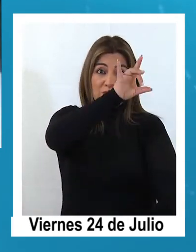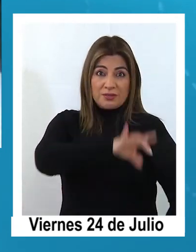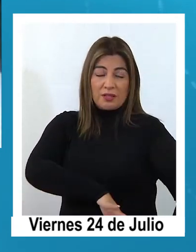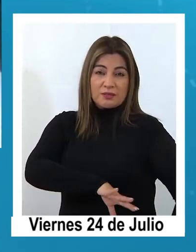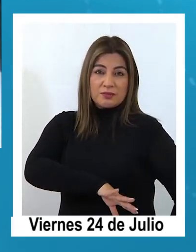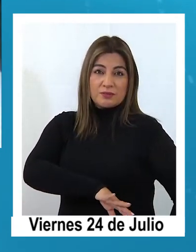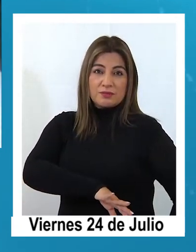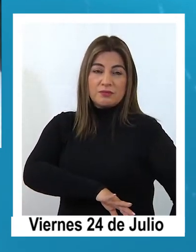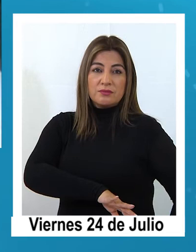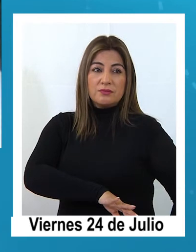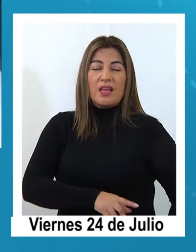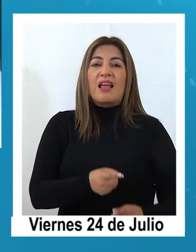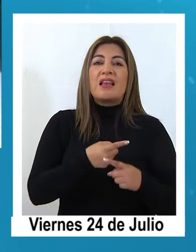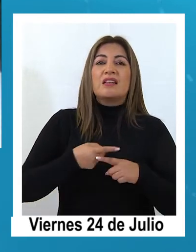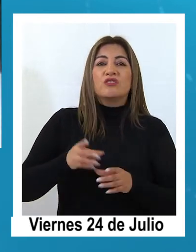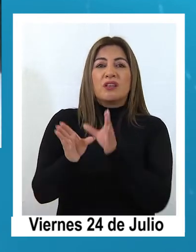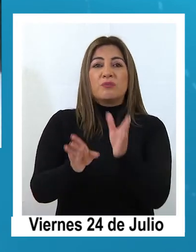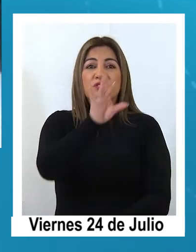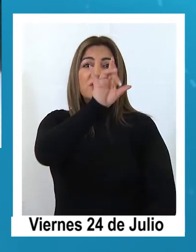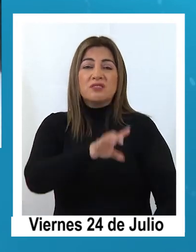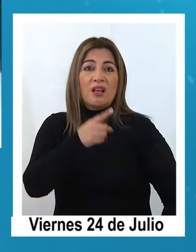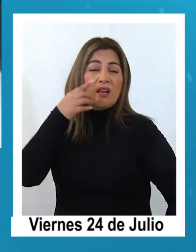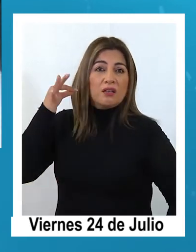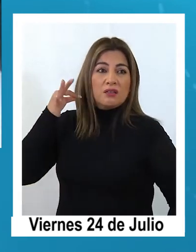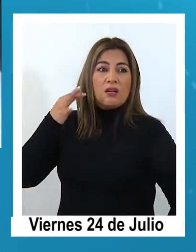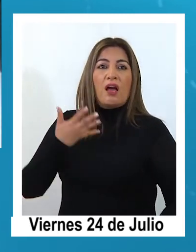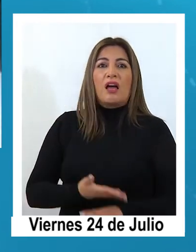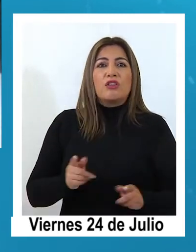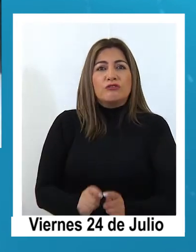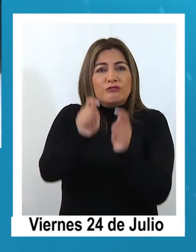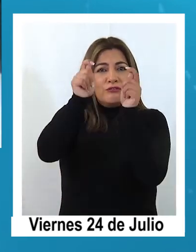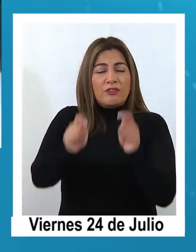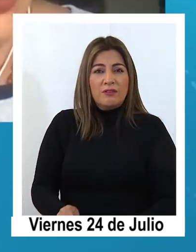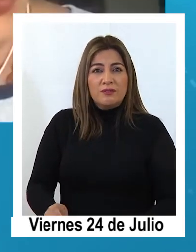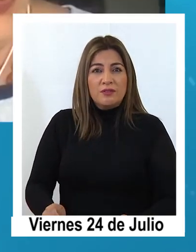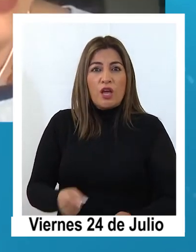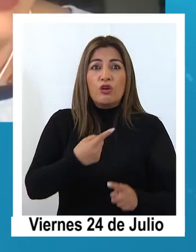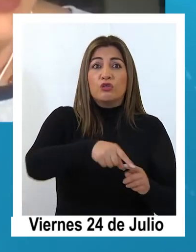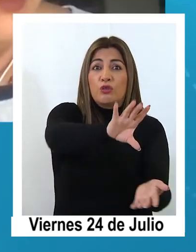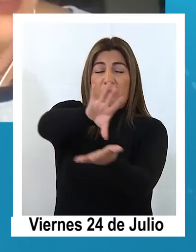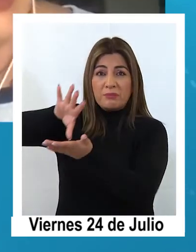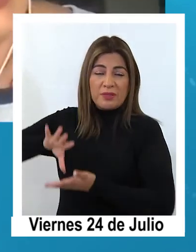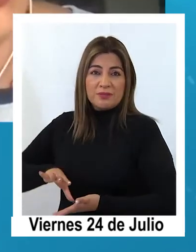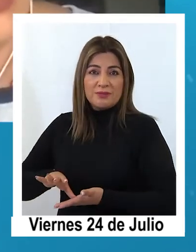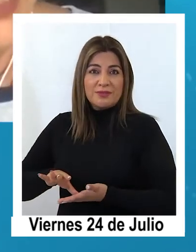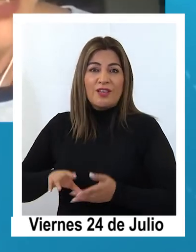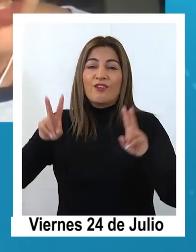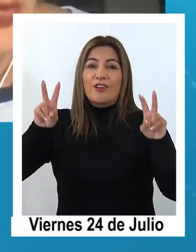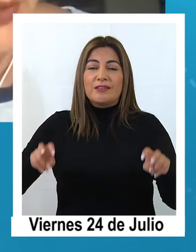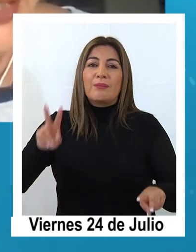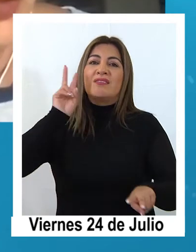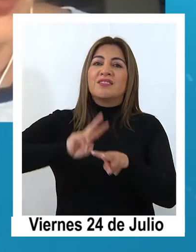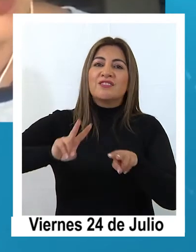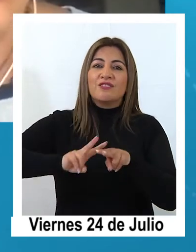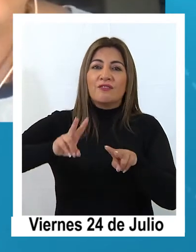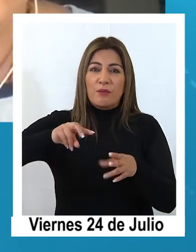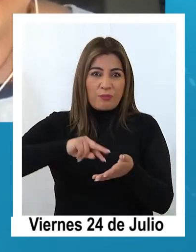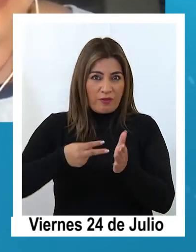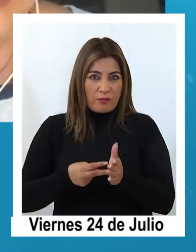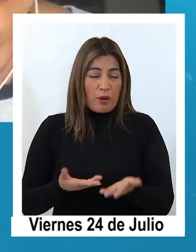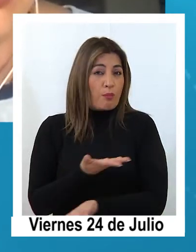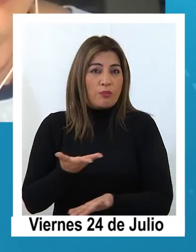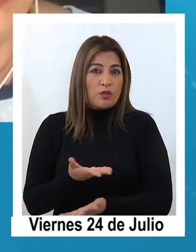y la sociedad chilena ha sufrido doblemente que otros países a la hora de resolver esto.